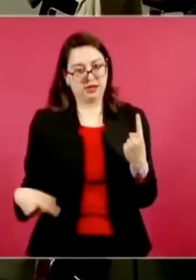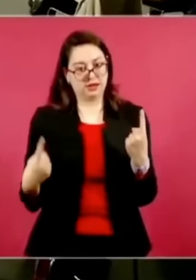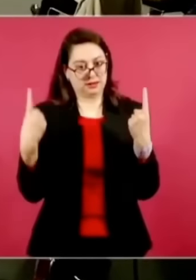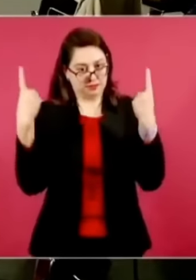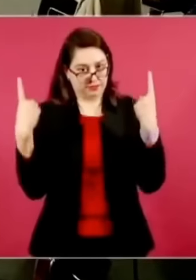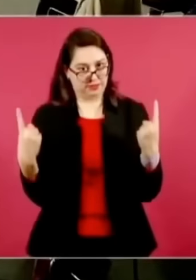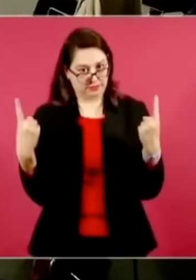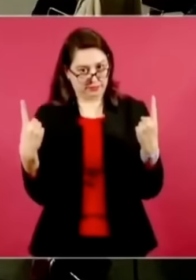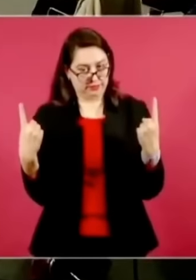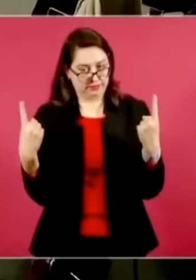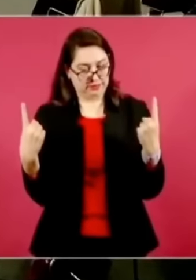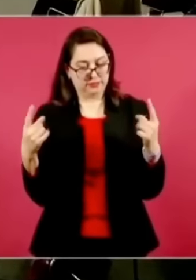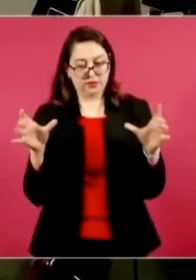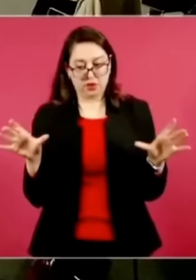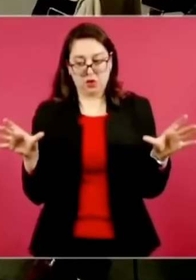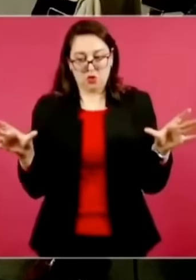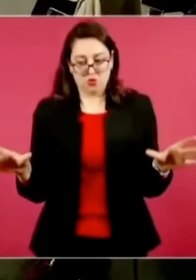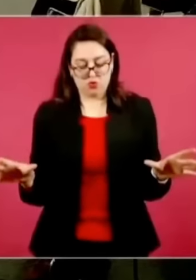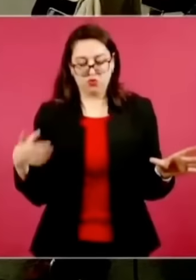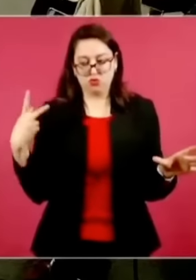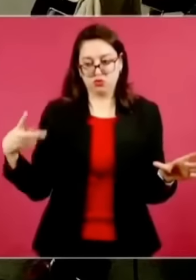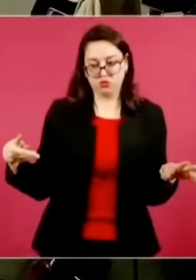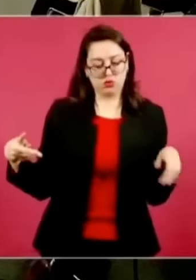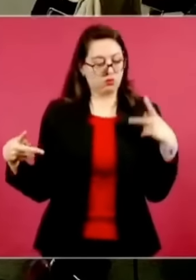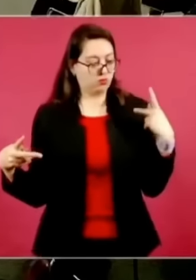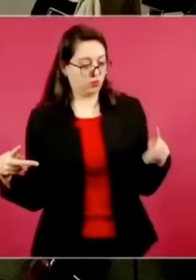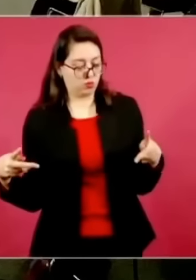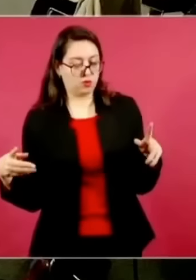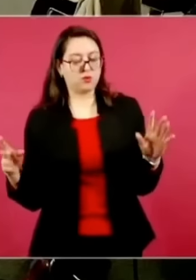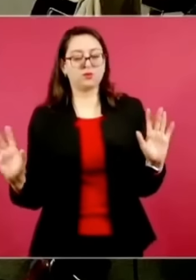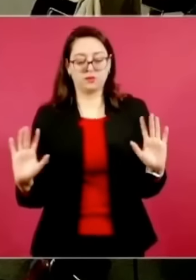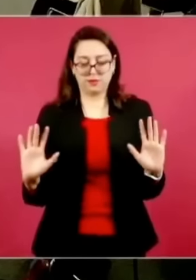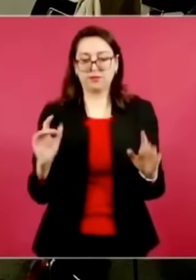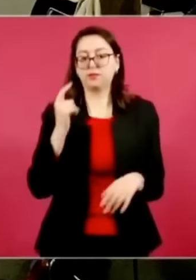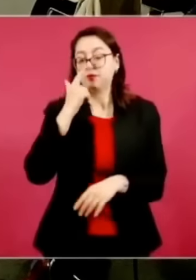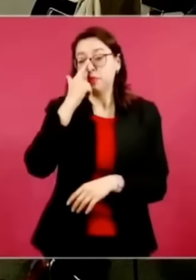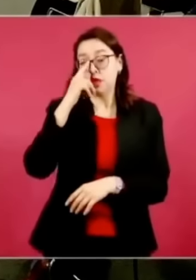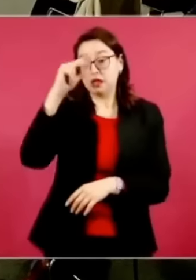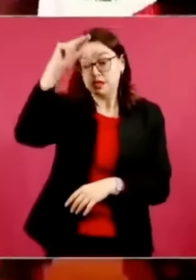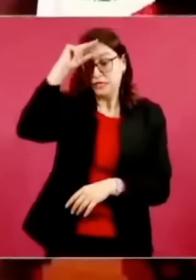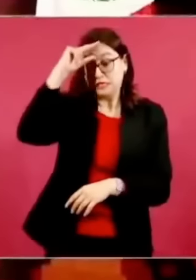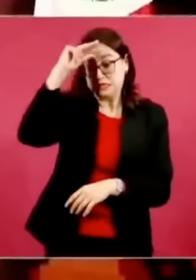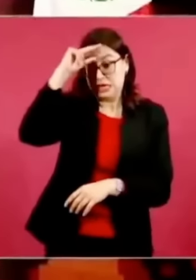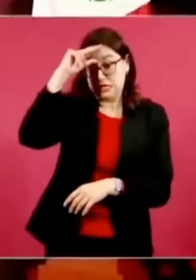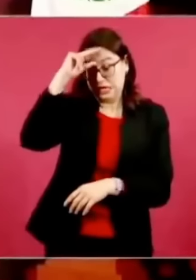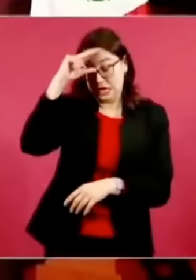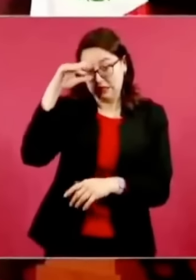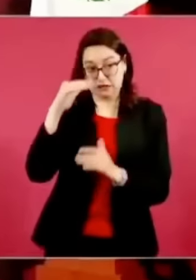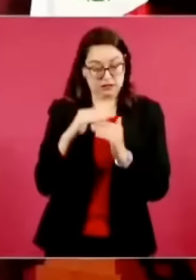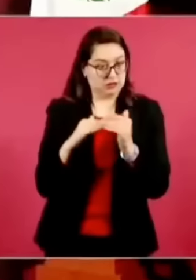Y desde luego que, más allá de